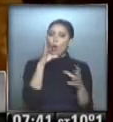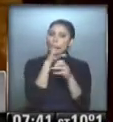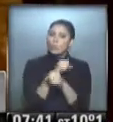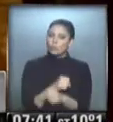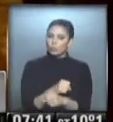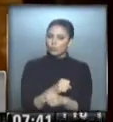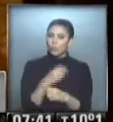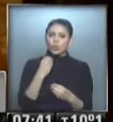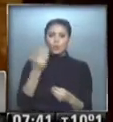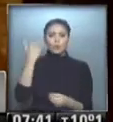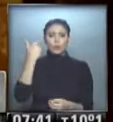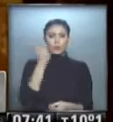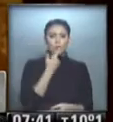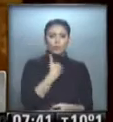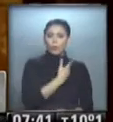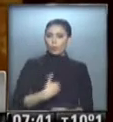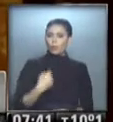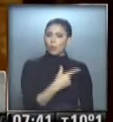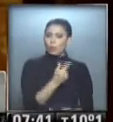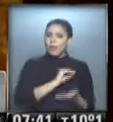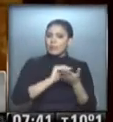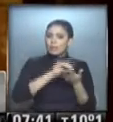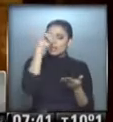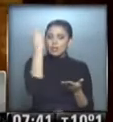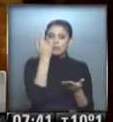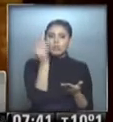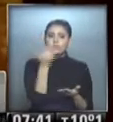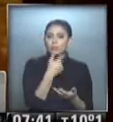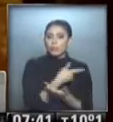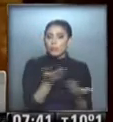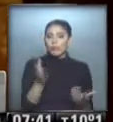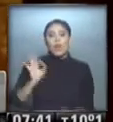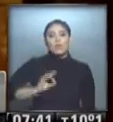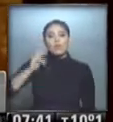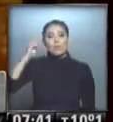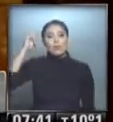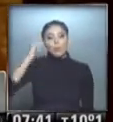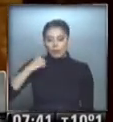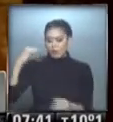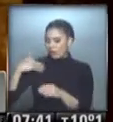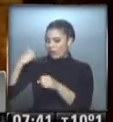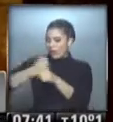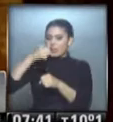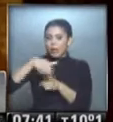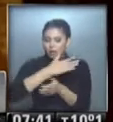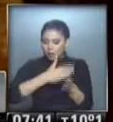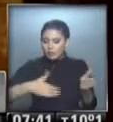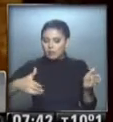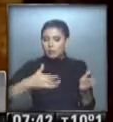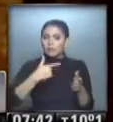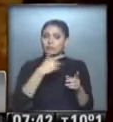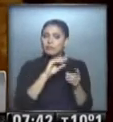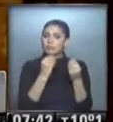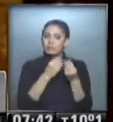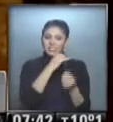se pasa de cuentas públicas de la administración nacional que desde el 2009 para acá vienen dando un resultado